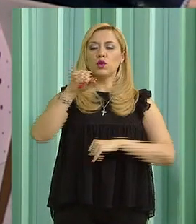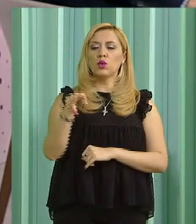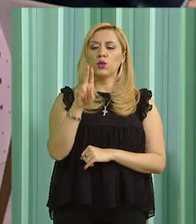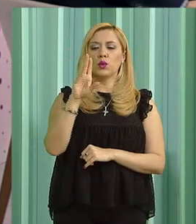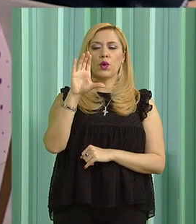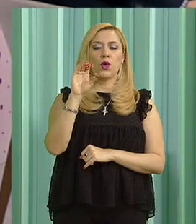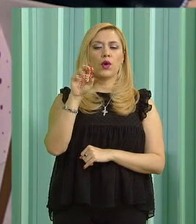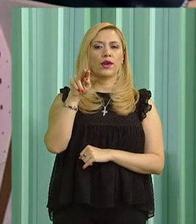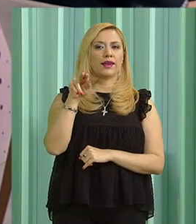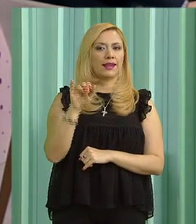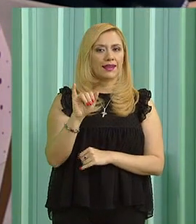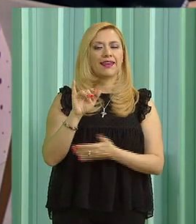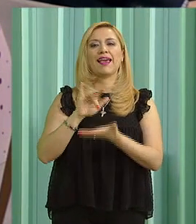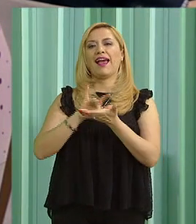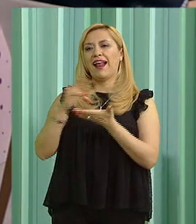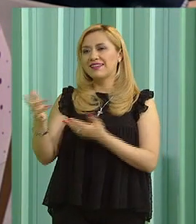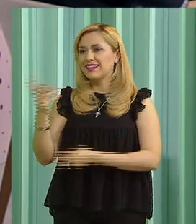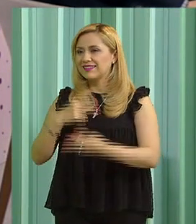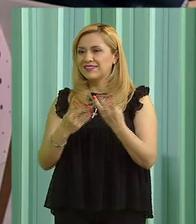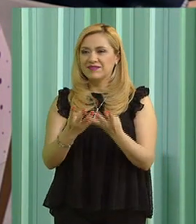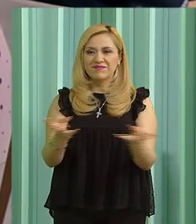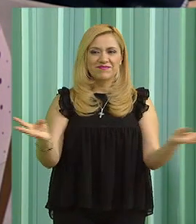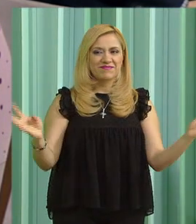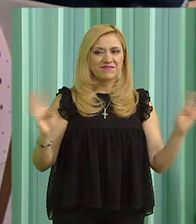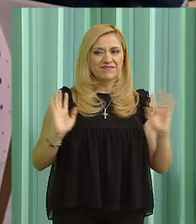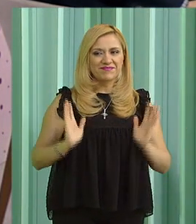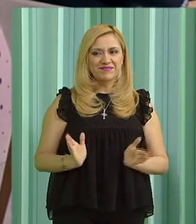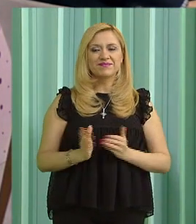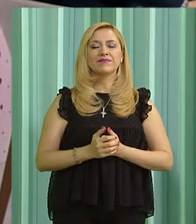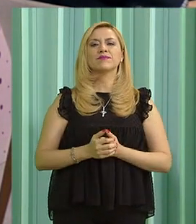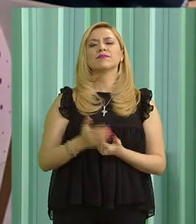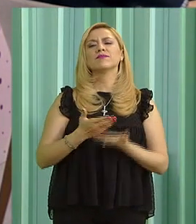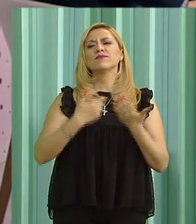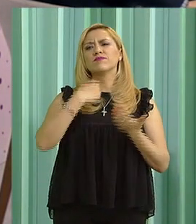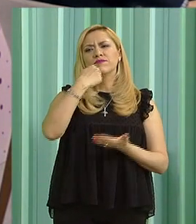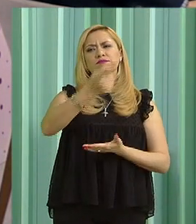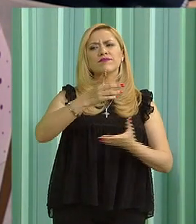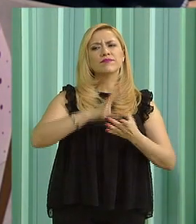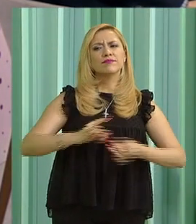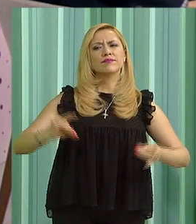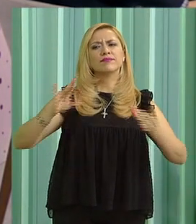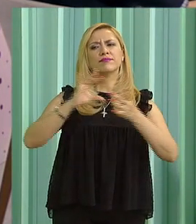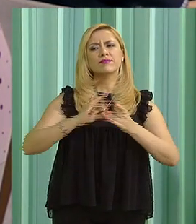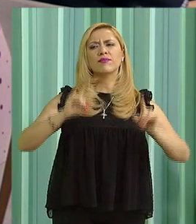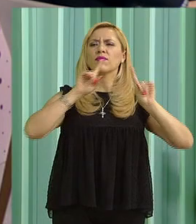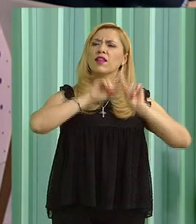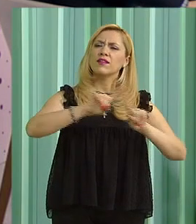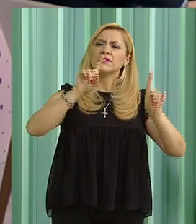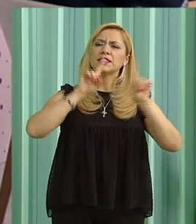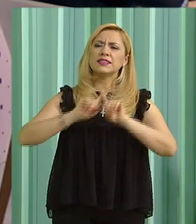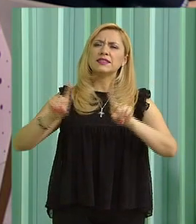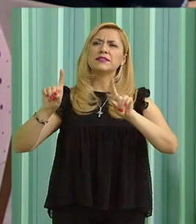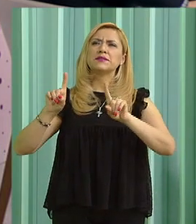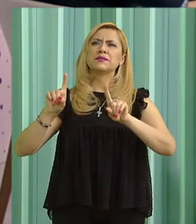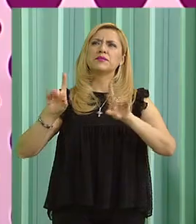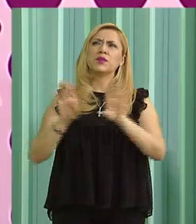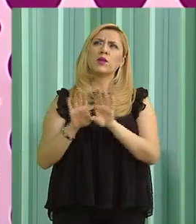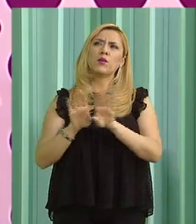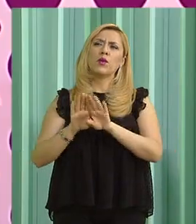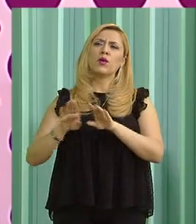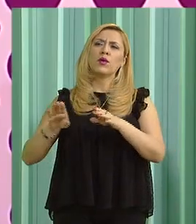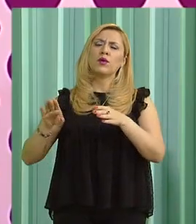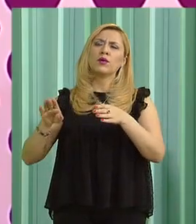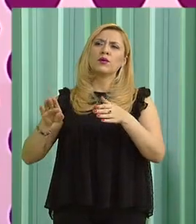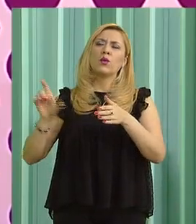gracias. Gracias por estar acá con nosotros. Bueno, como comentábamos, en diferentes momentos, digamos, del ciclo